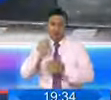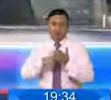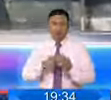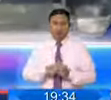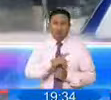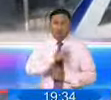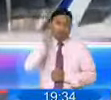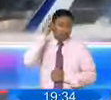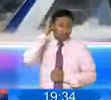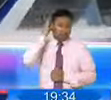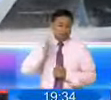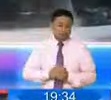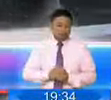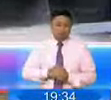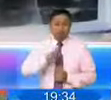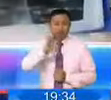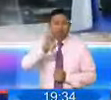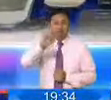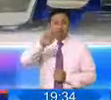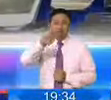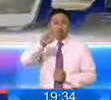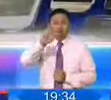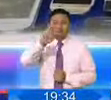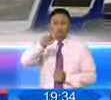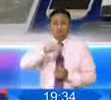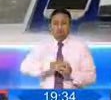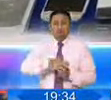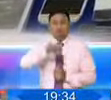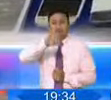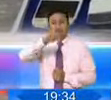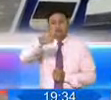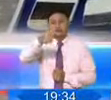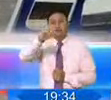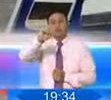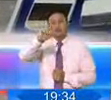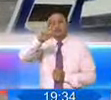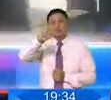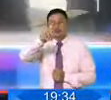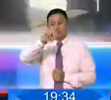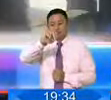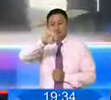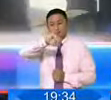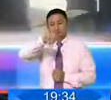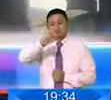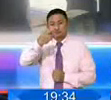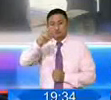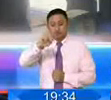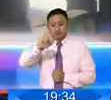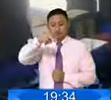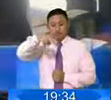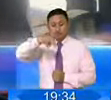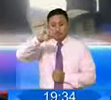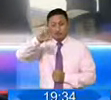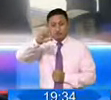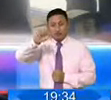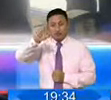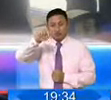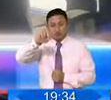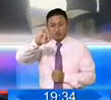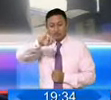una mujer. Byron S., Giovanna A., John T., Nixon E., Javier